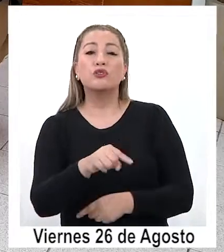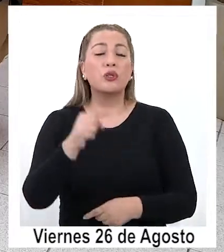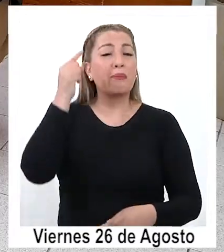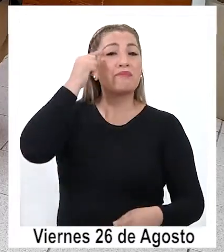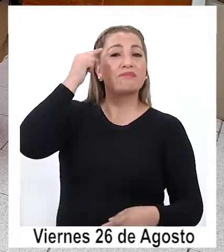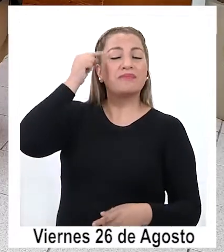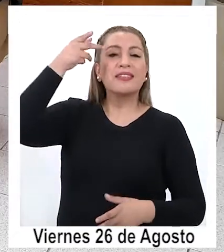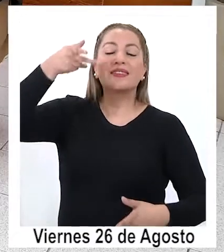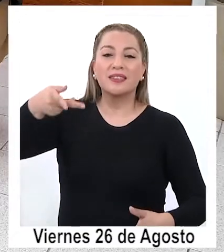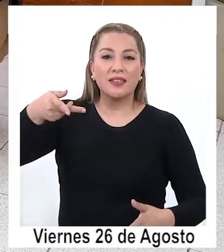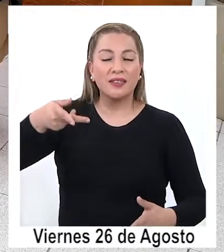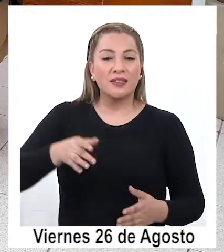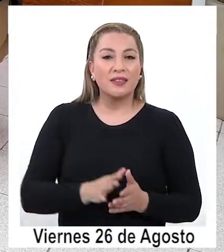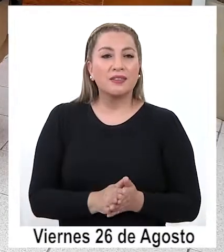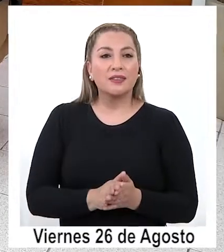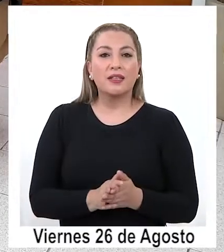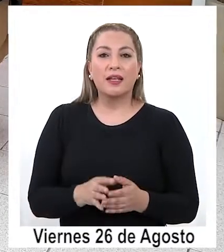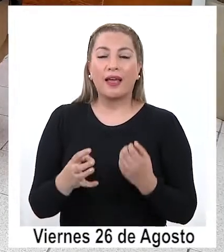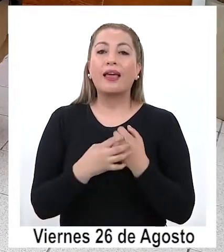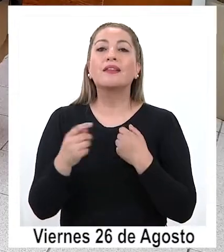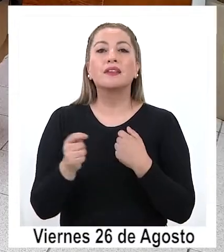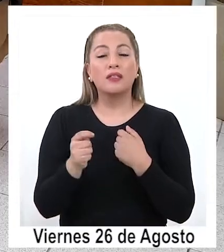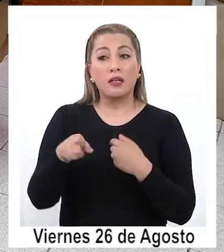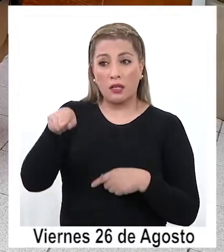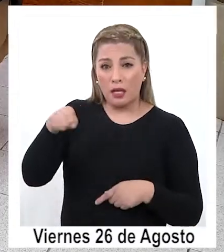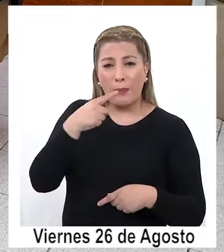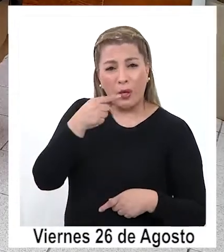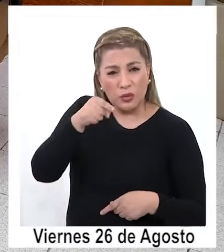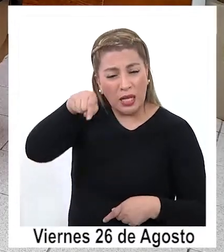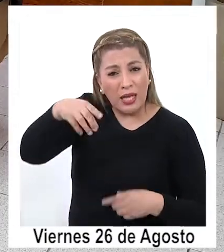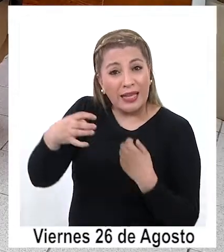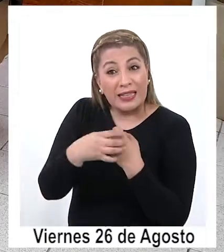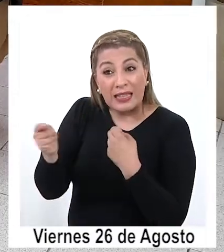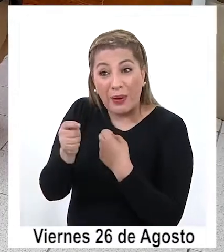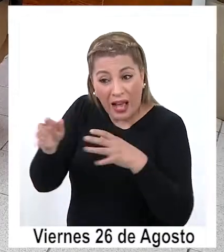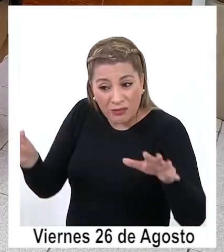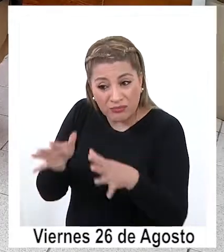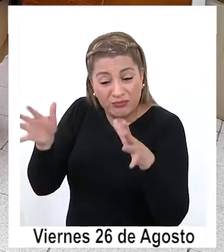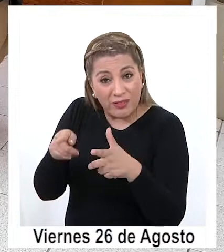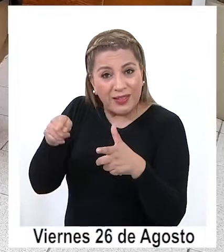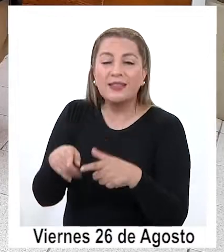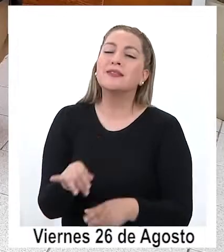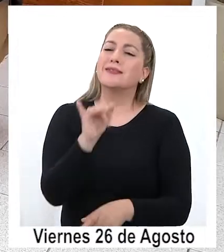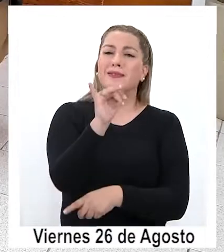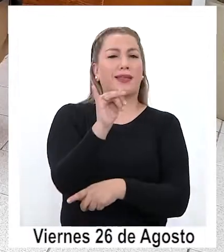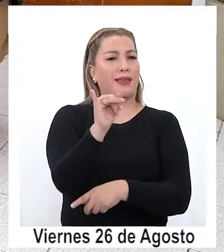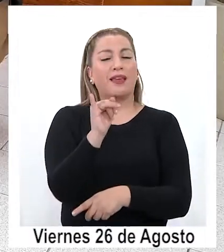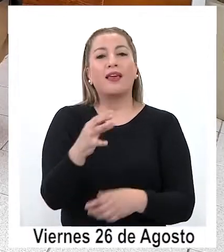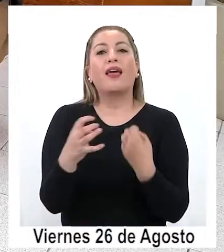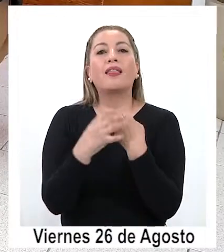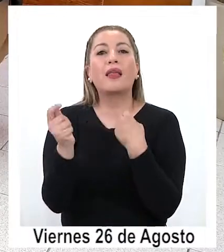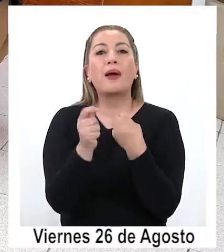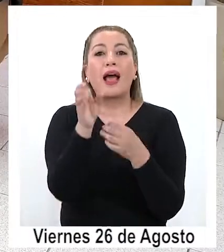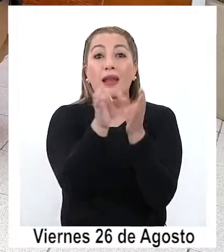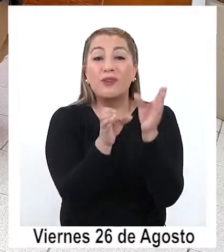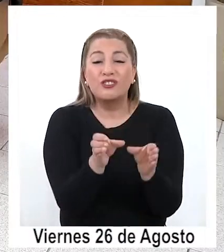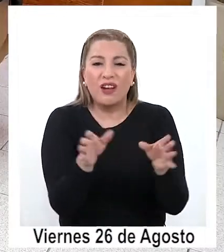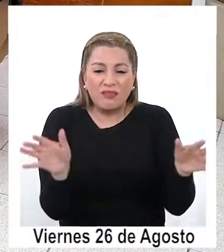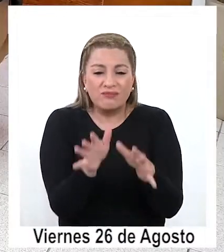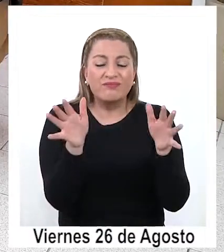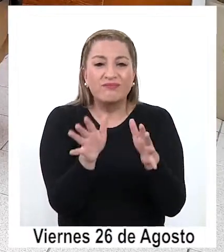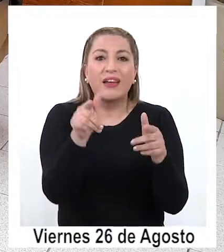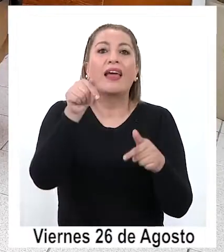particularmente desde la propia región potenciar digamos los elencos locales es decir totalmente porque además va a ser la manera